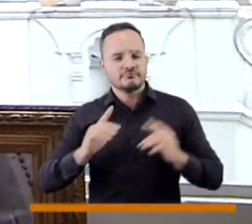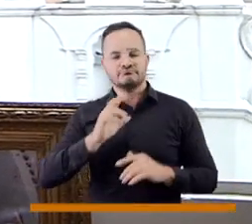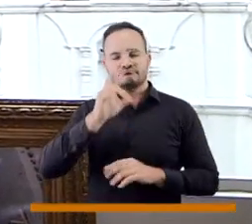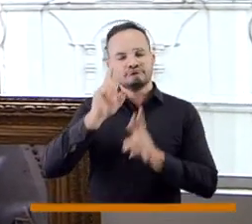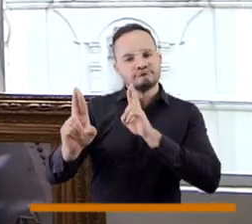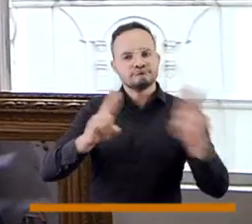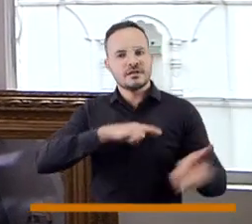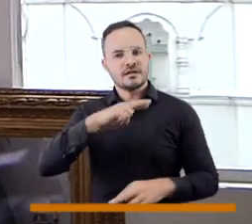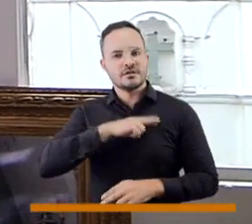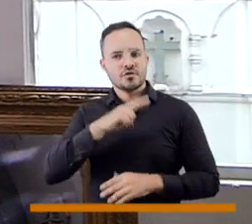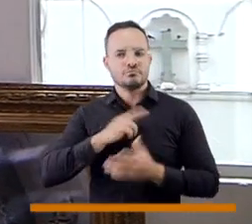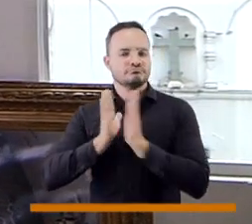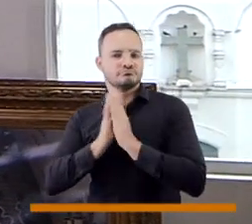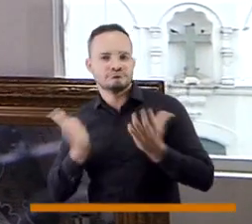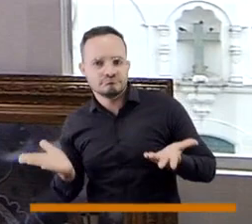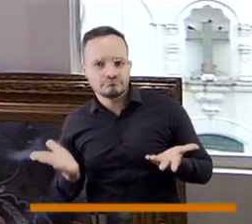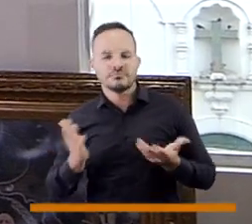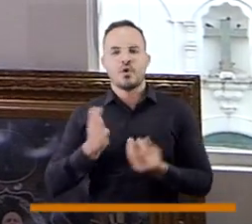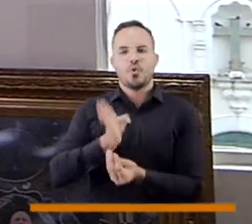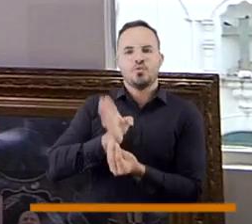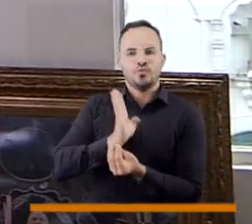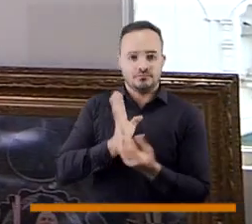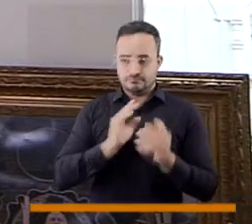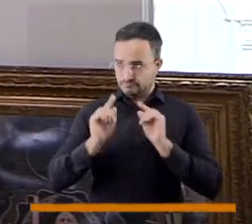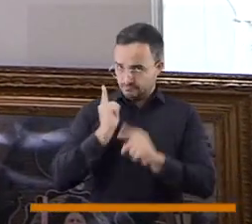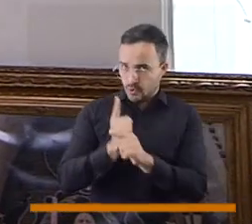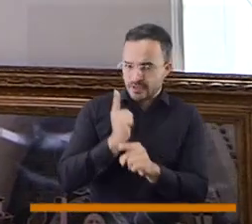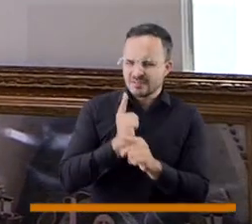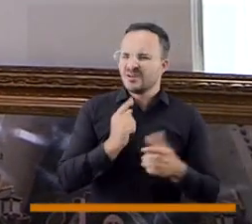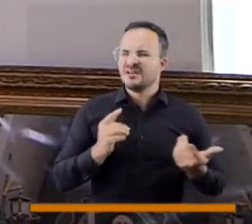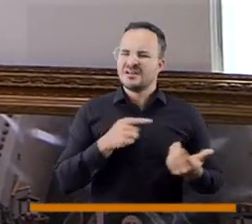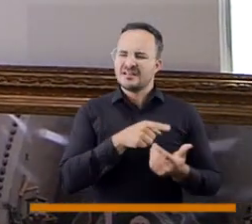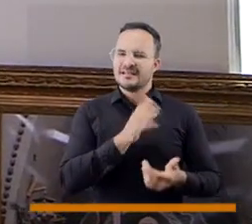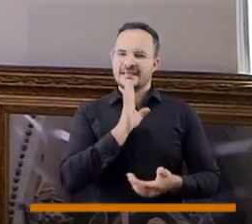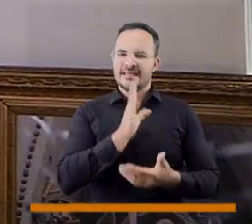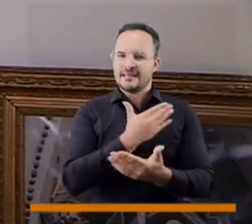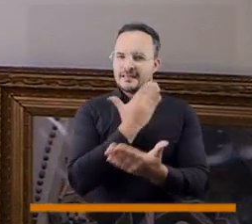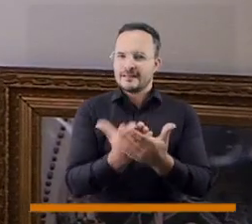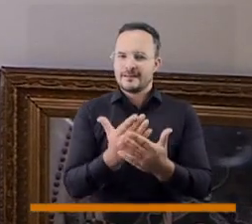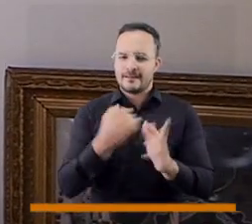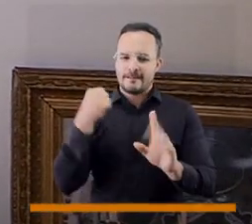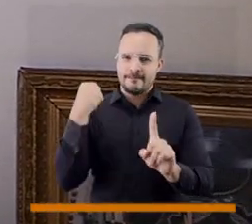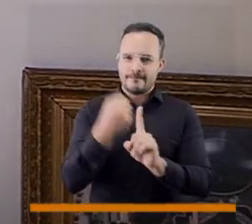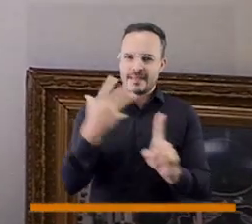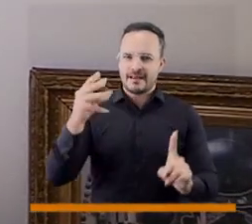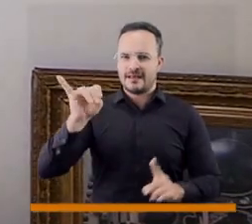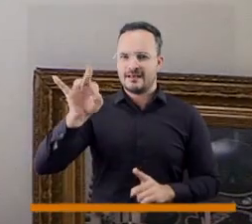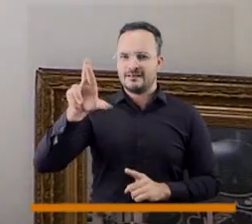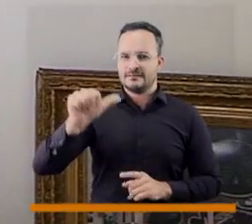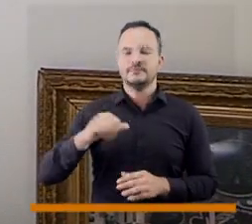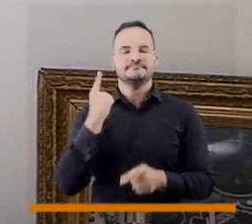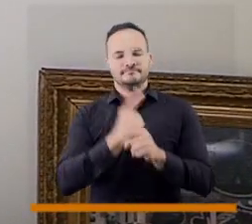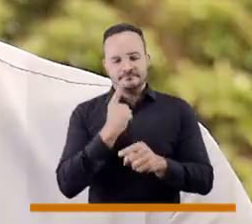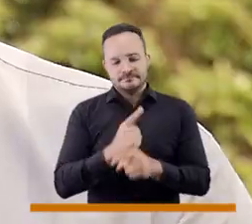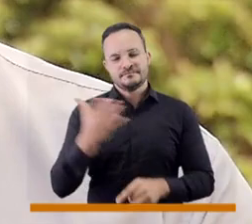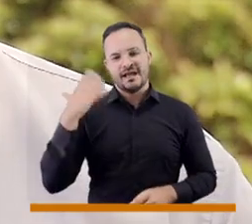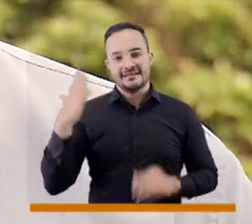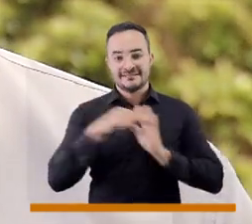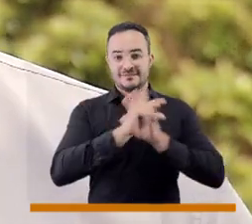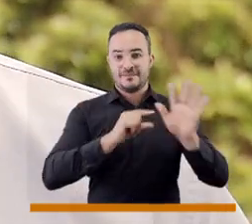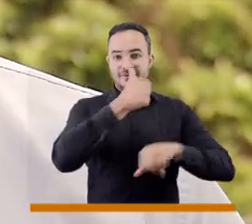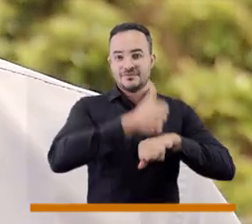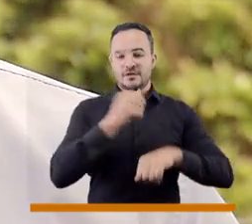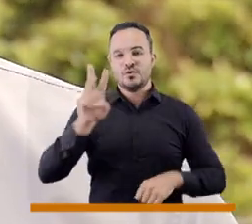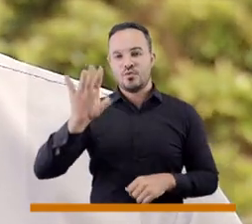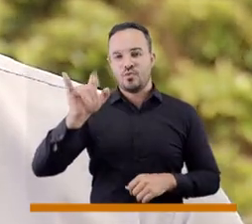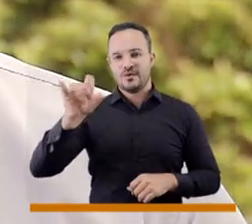religiosa y de cultos propuesta desde la curul del partido Mira. ¿En qué consiste? Sí, fue una propuesta que le hicimos al